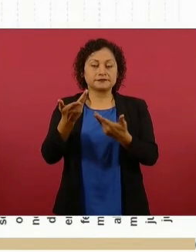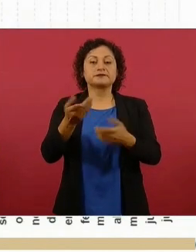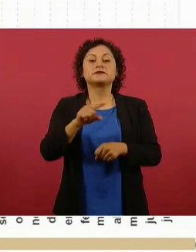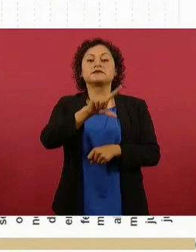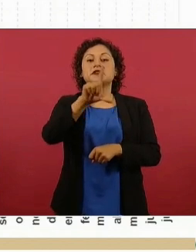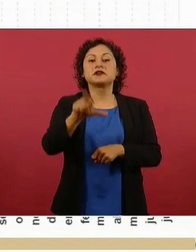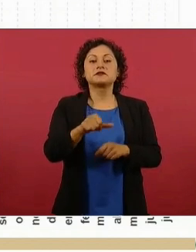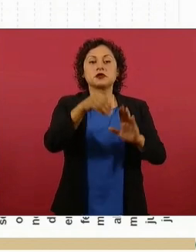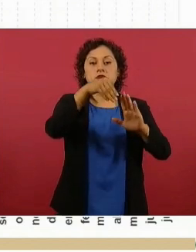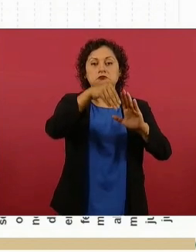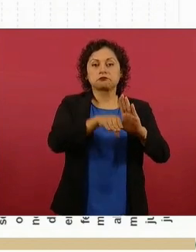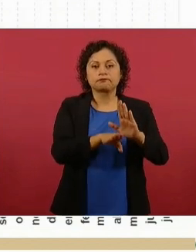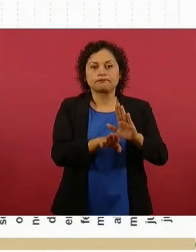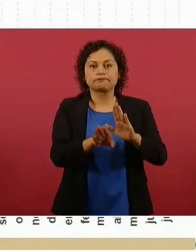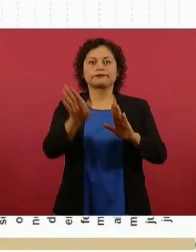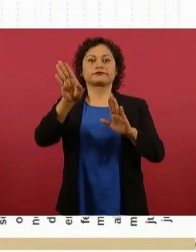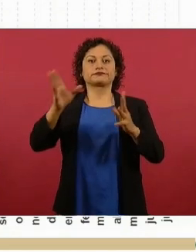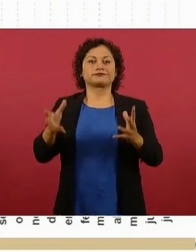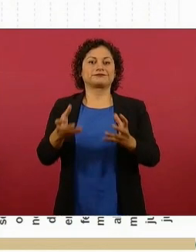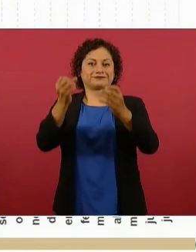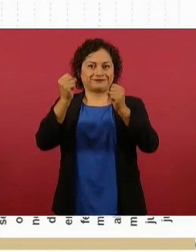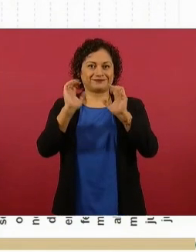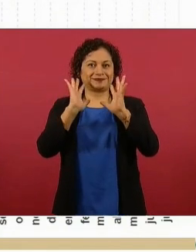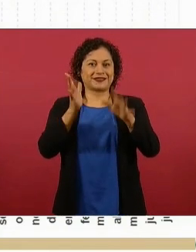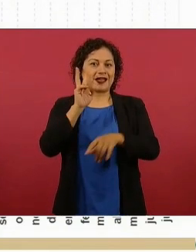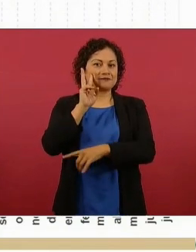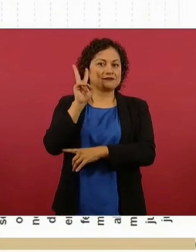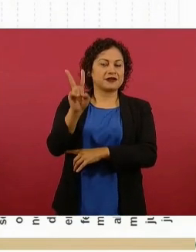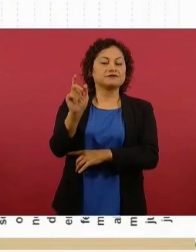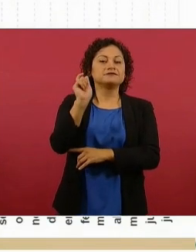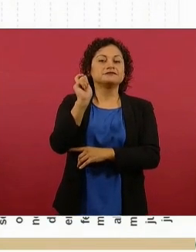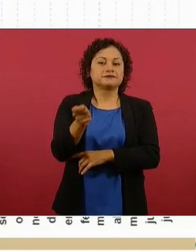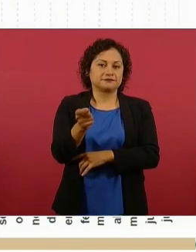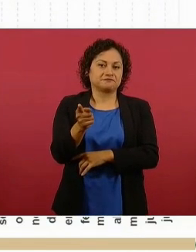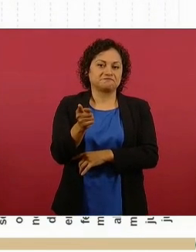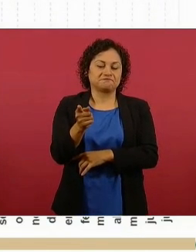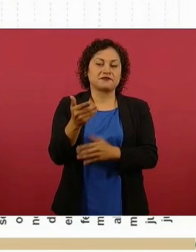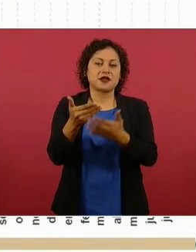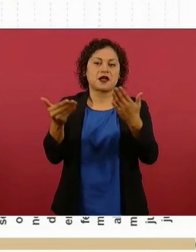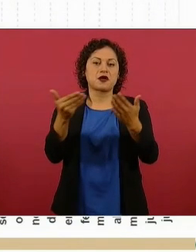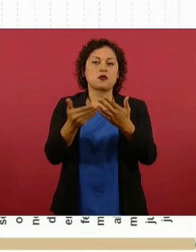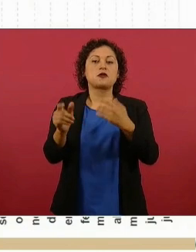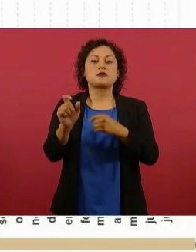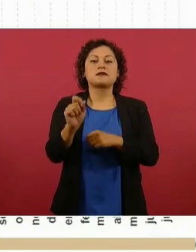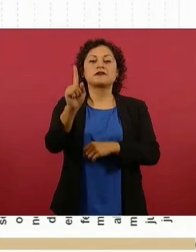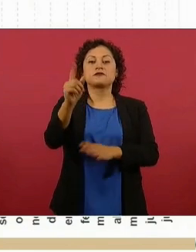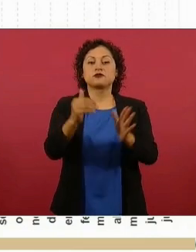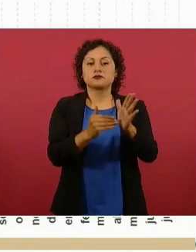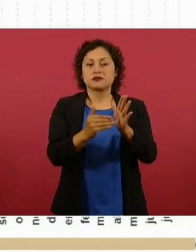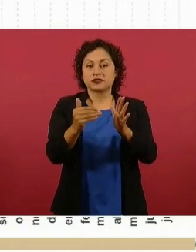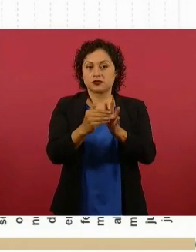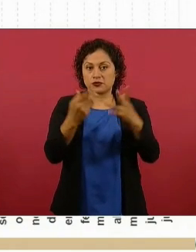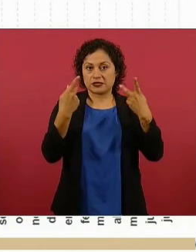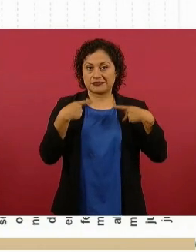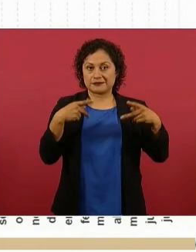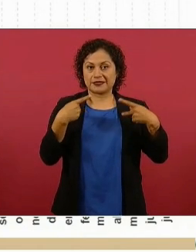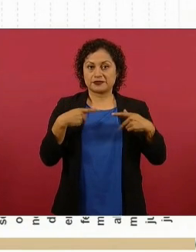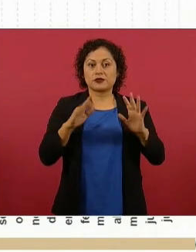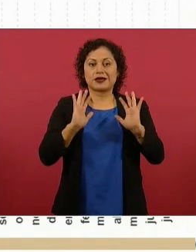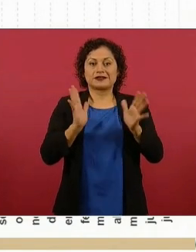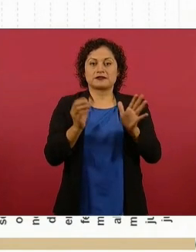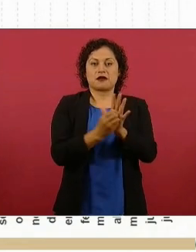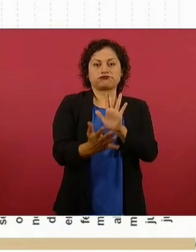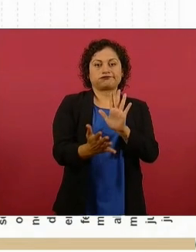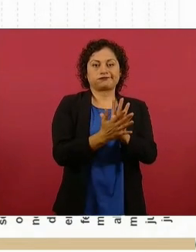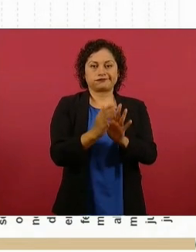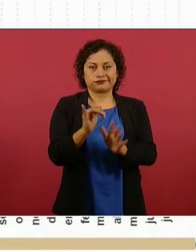una recuperación posterior y nos mantenemos con una cifra superior a los 21 millones de trabajadores registrados en el